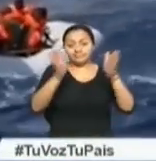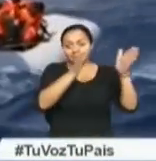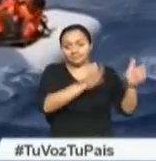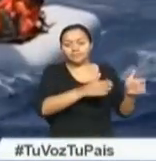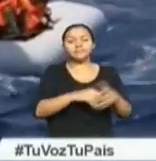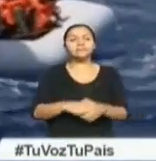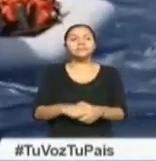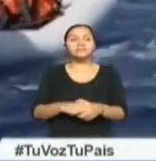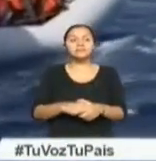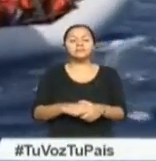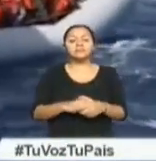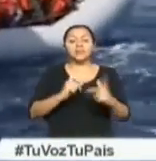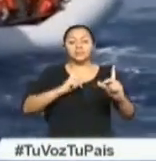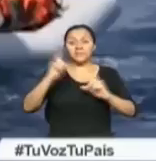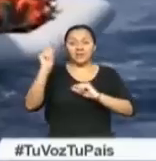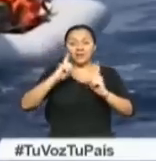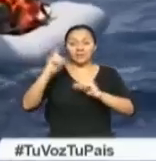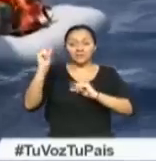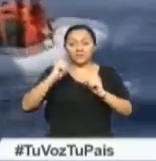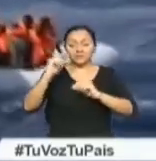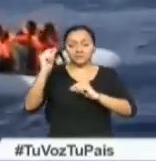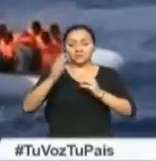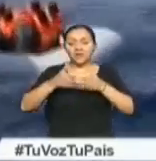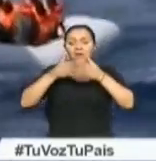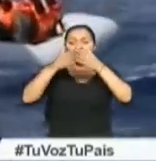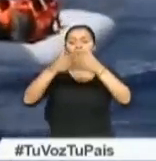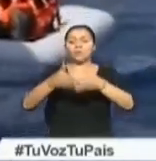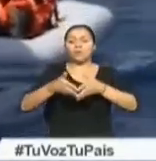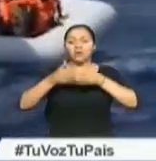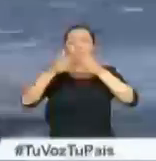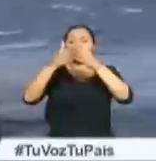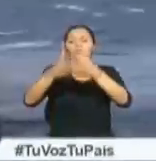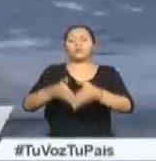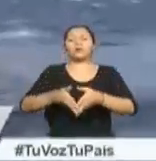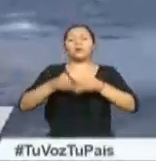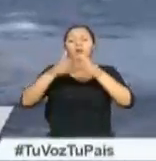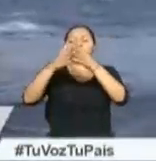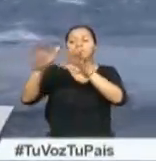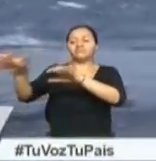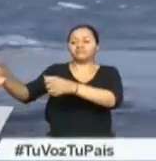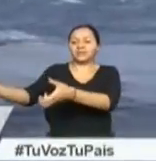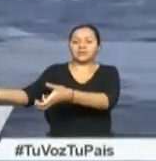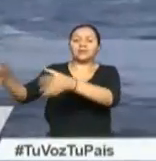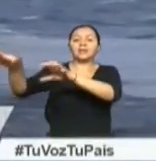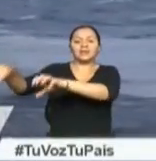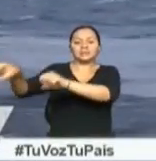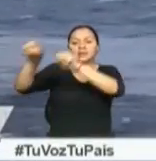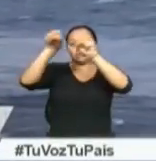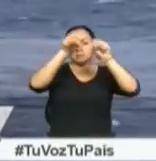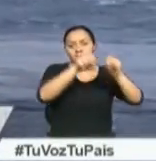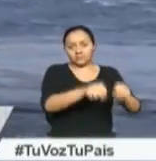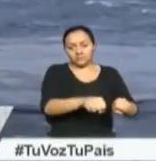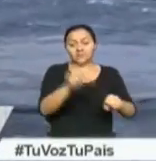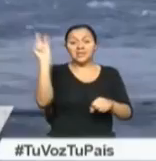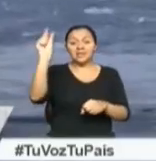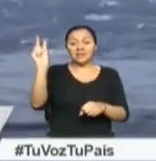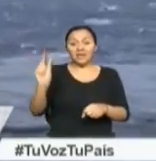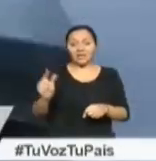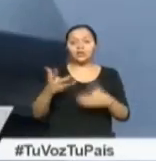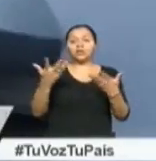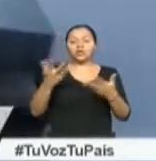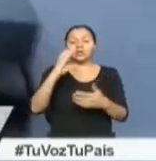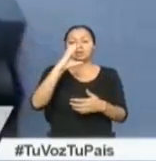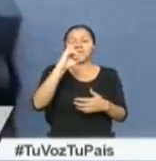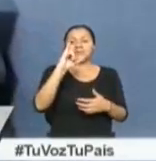Nuevo récord de inmigrantes rescatados en aguas del Mediterráneo. Este domingo, la Guardia Costera italiana ha recogido en el Canal de